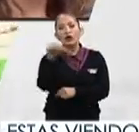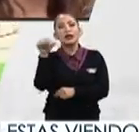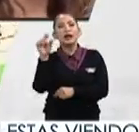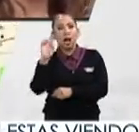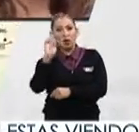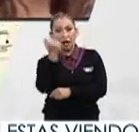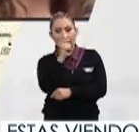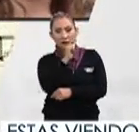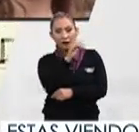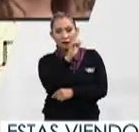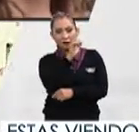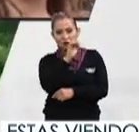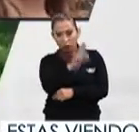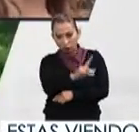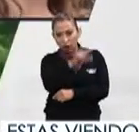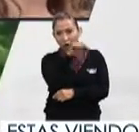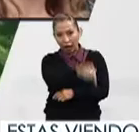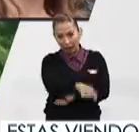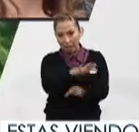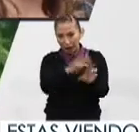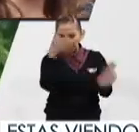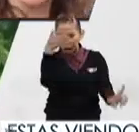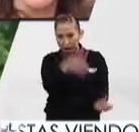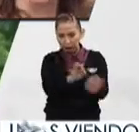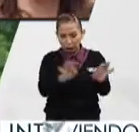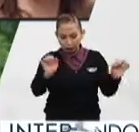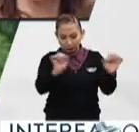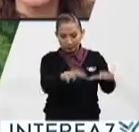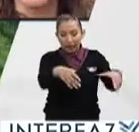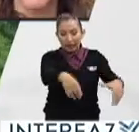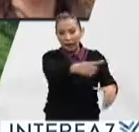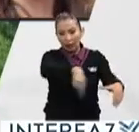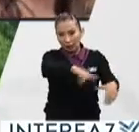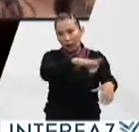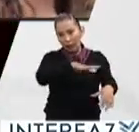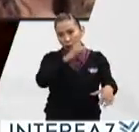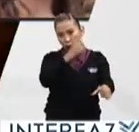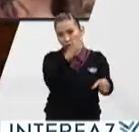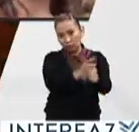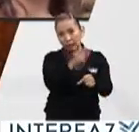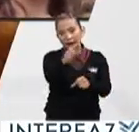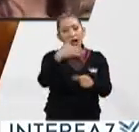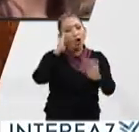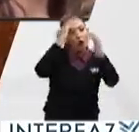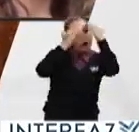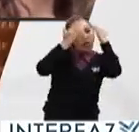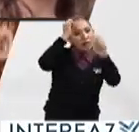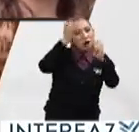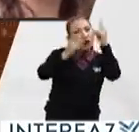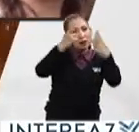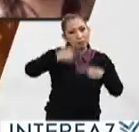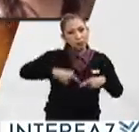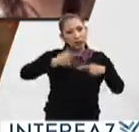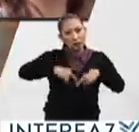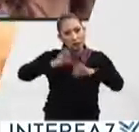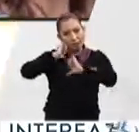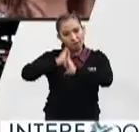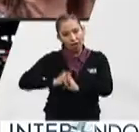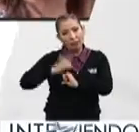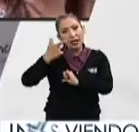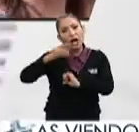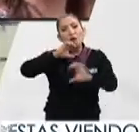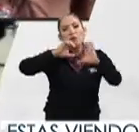la Universidad de Stanford principalmente. Ahí pues tendremos la oportunidad de conocer a algunas de las personas encargadas